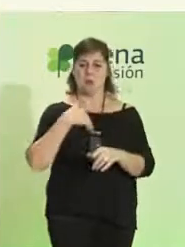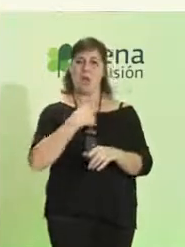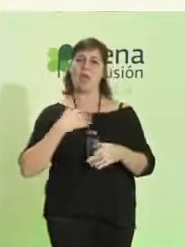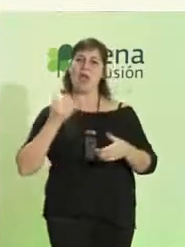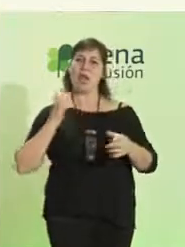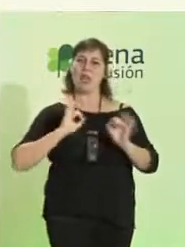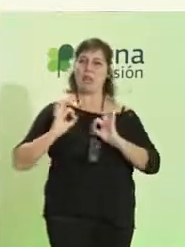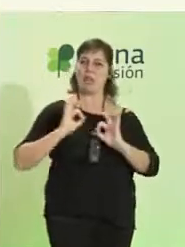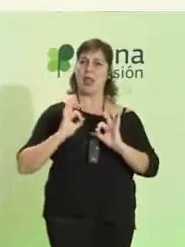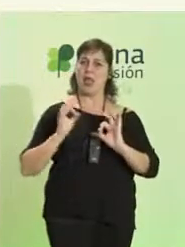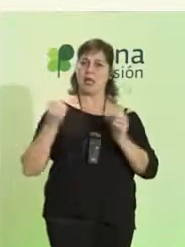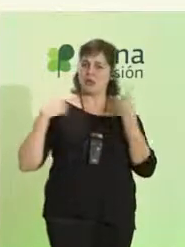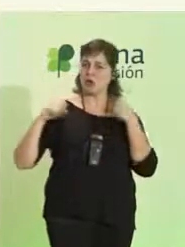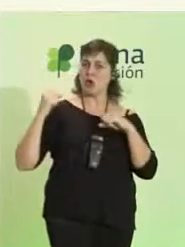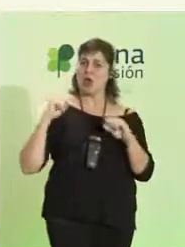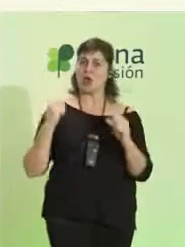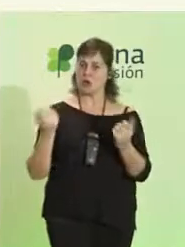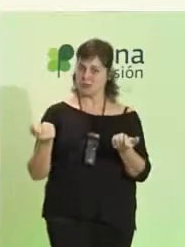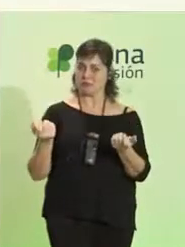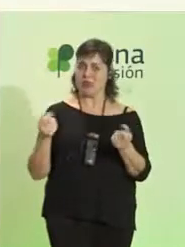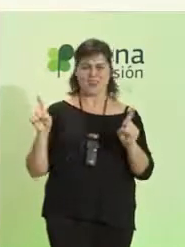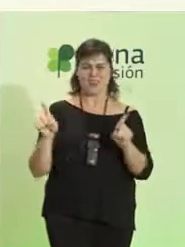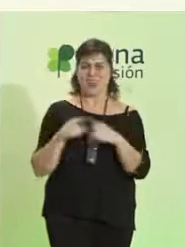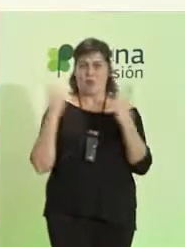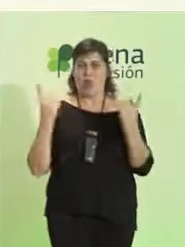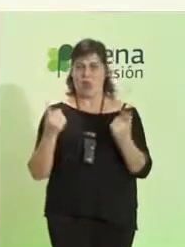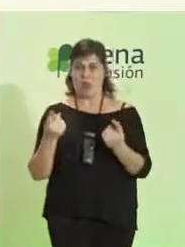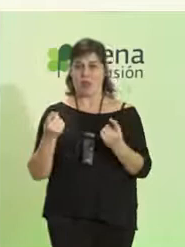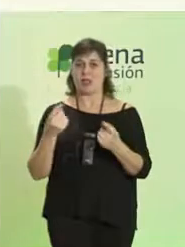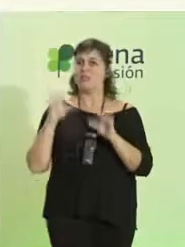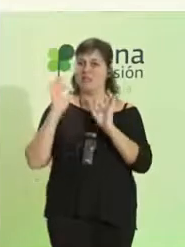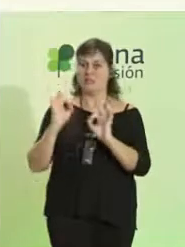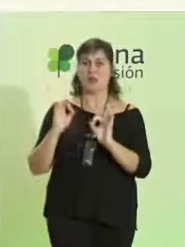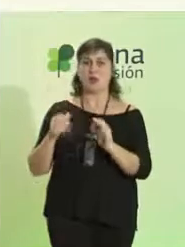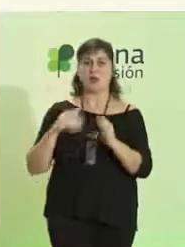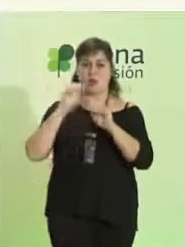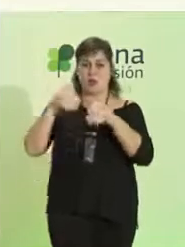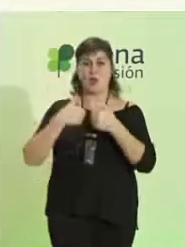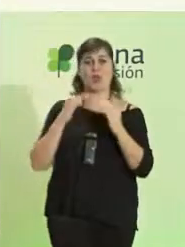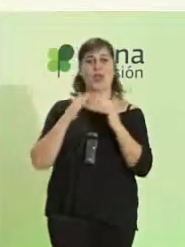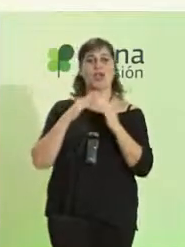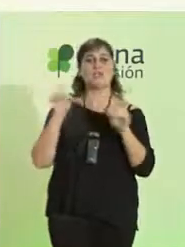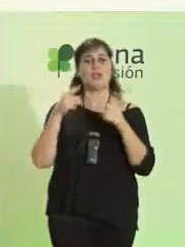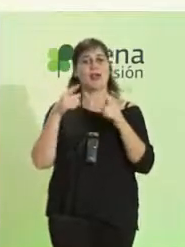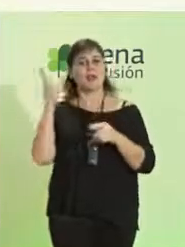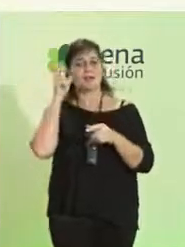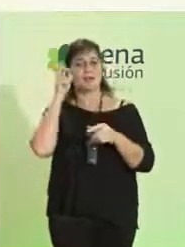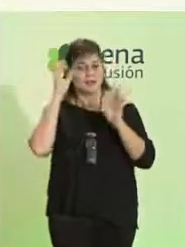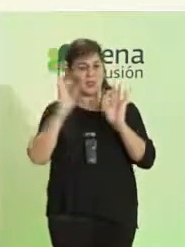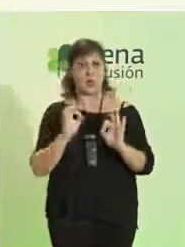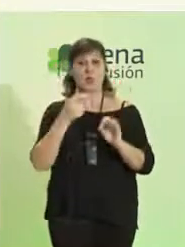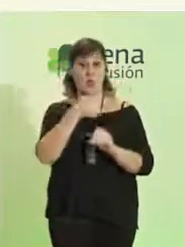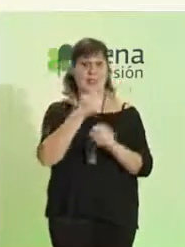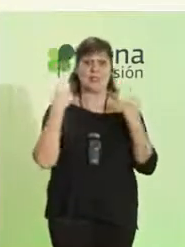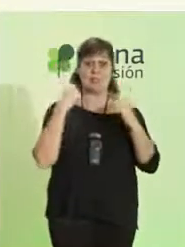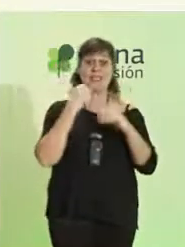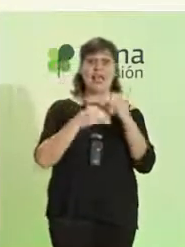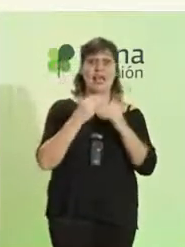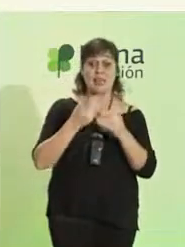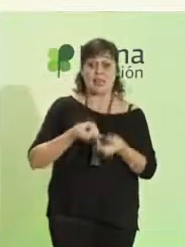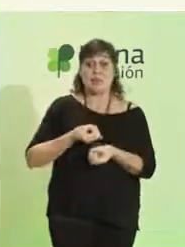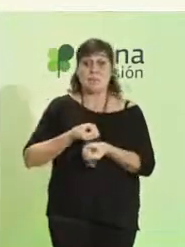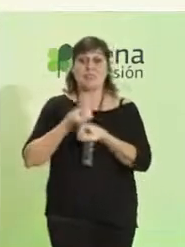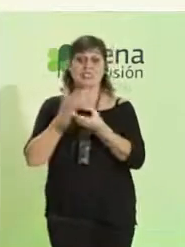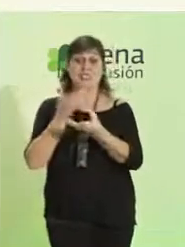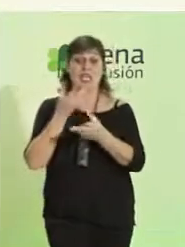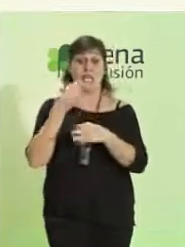Sí. Pero es que viene no sé quién, que es muy importante. Me da igual, seguro que también le gusta escuchar música cuando vuelve en el coche a casa. Sí, esas prácticas hacen que el mensaje que yo estoy dando ahora